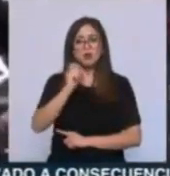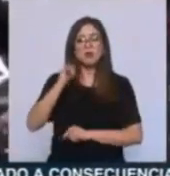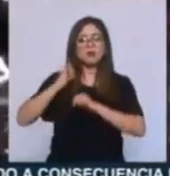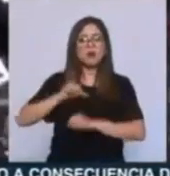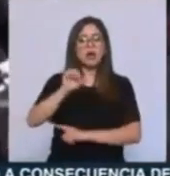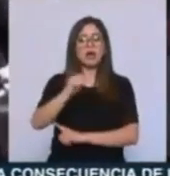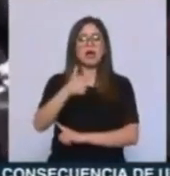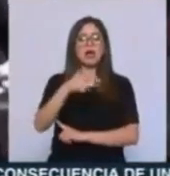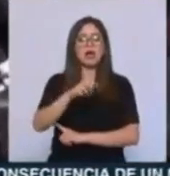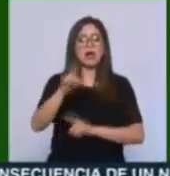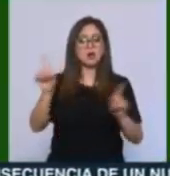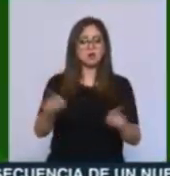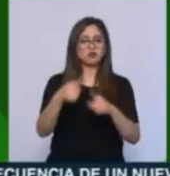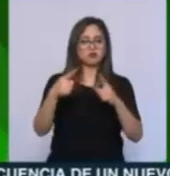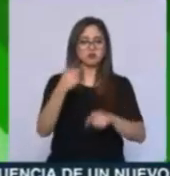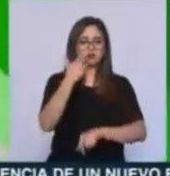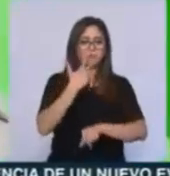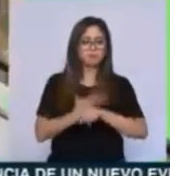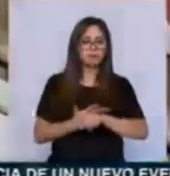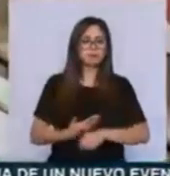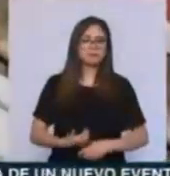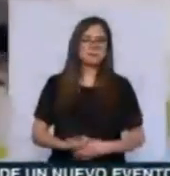Ángel Eduardo Yáñez Soto.